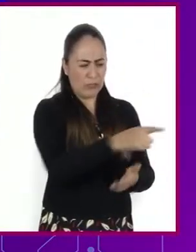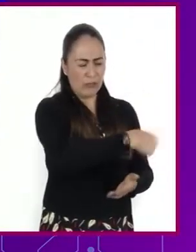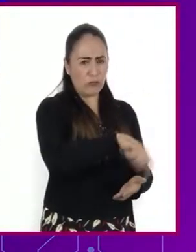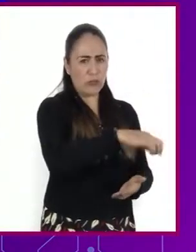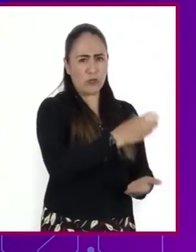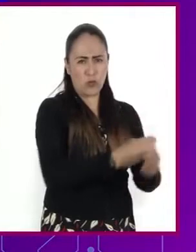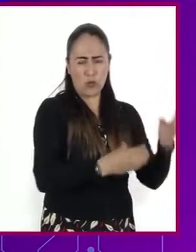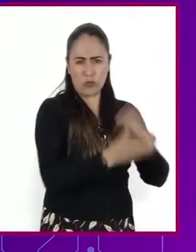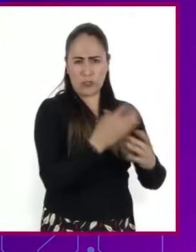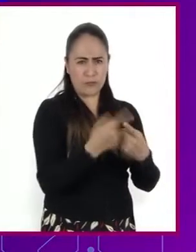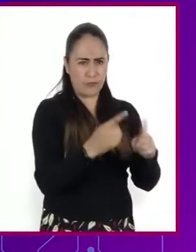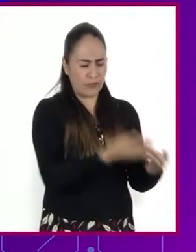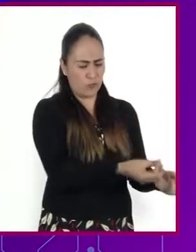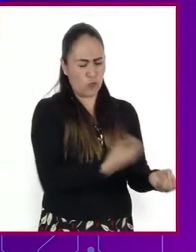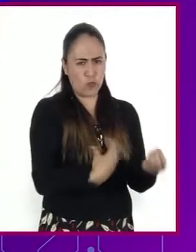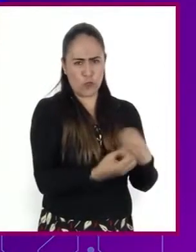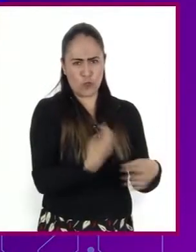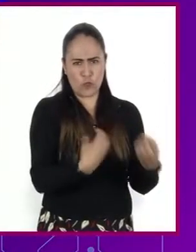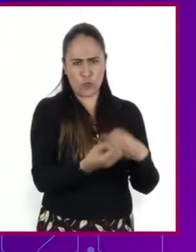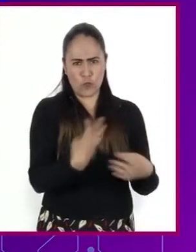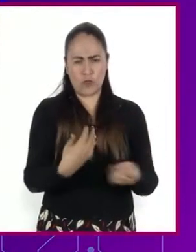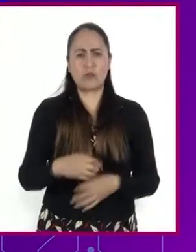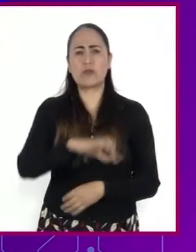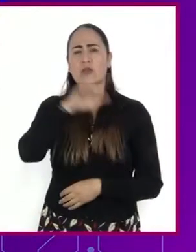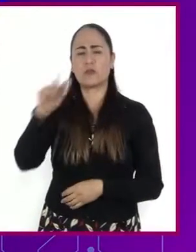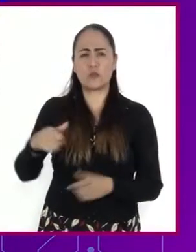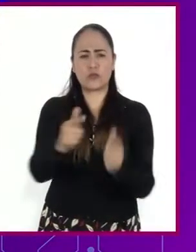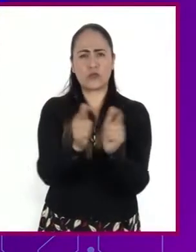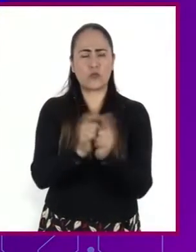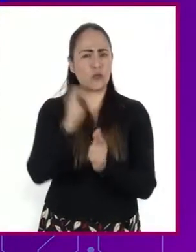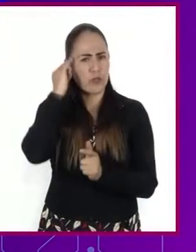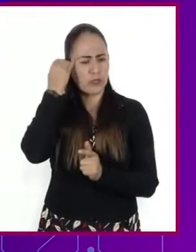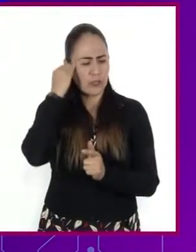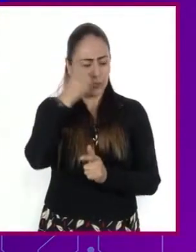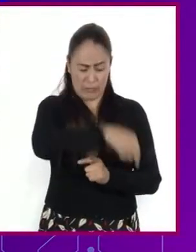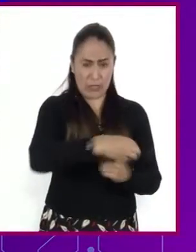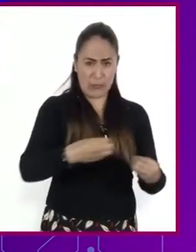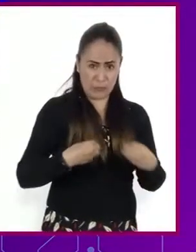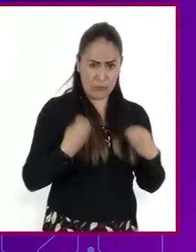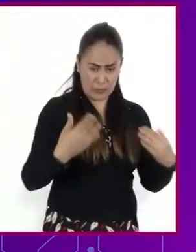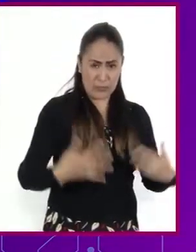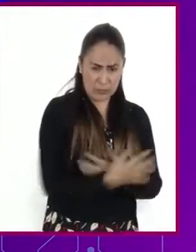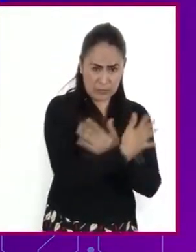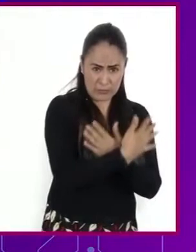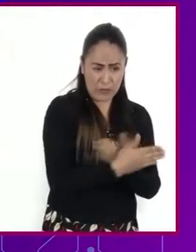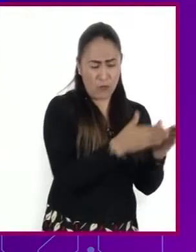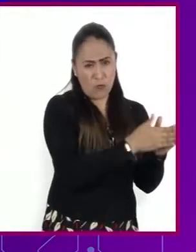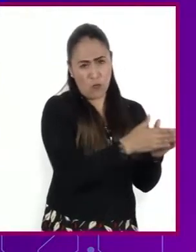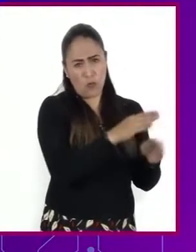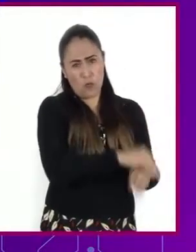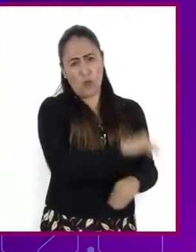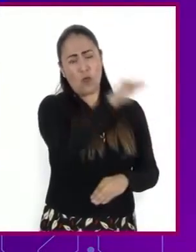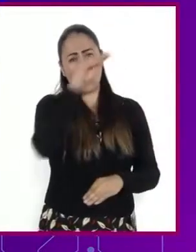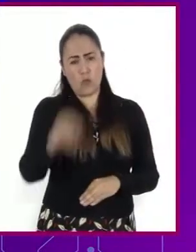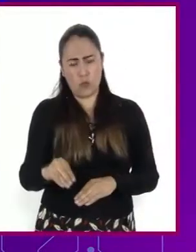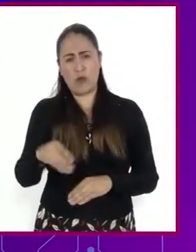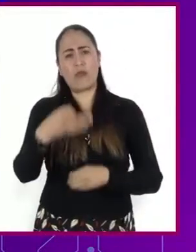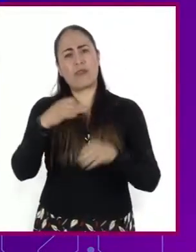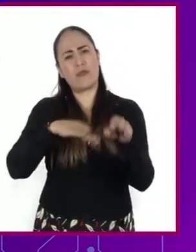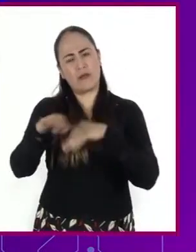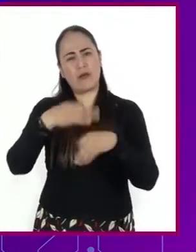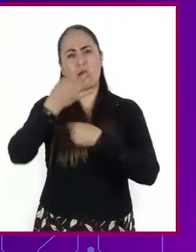espacios delimitados para evitar la convivencia con los españoles. En el aspecto económico, algunas prácticas mesoamericanas